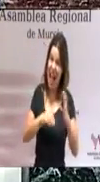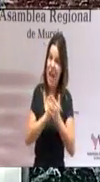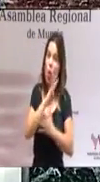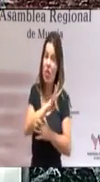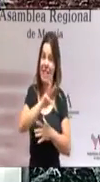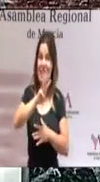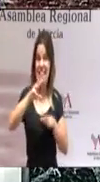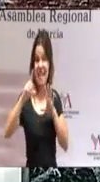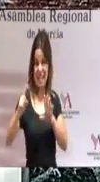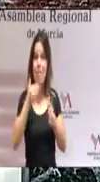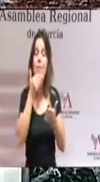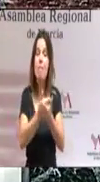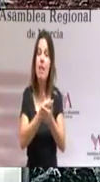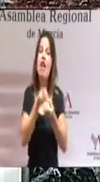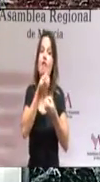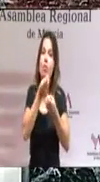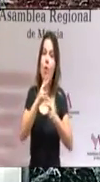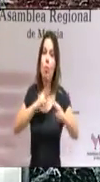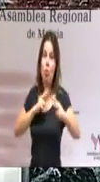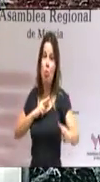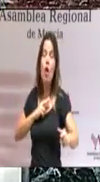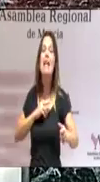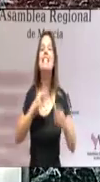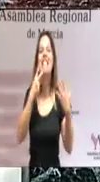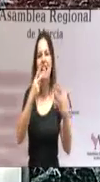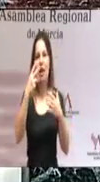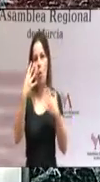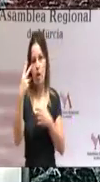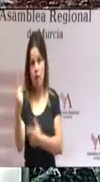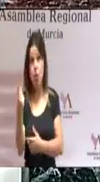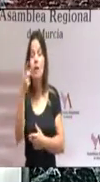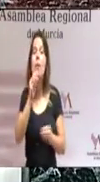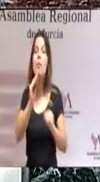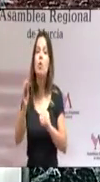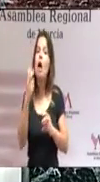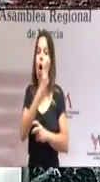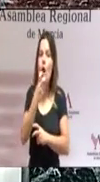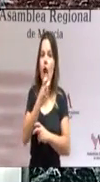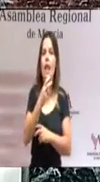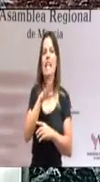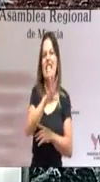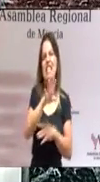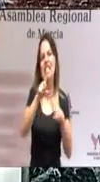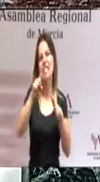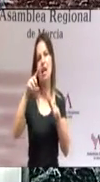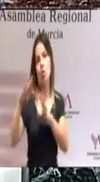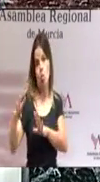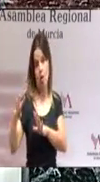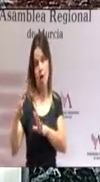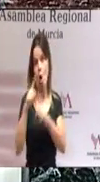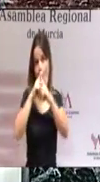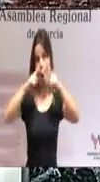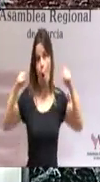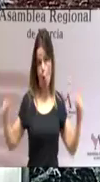436, solicitudes de información contestadas 741 y preguntas orales 569 en un